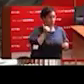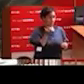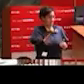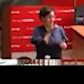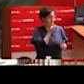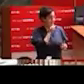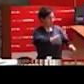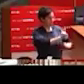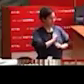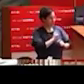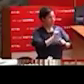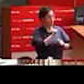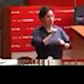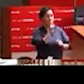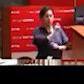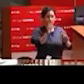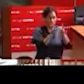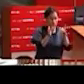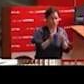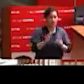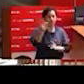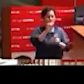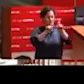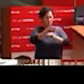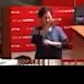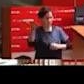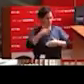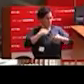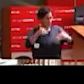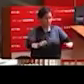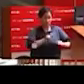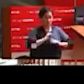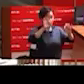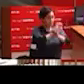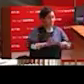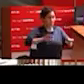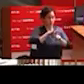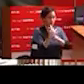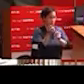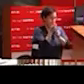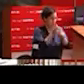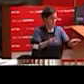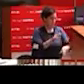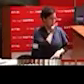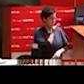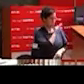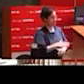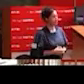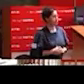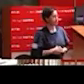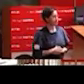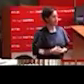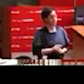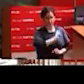nafre conecta o cualquier empresa e la situación sería muy clave